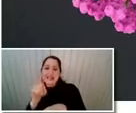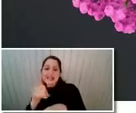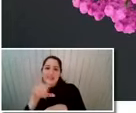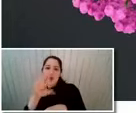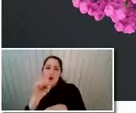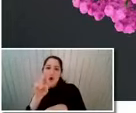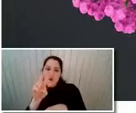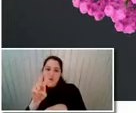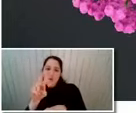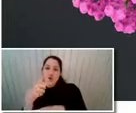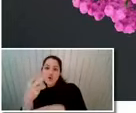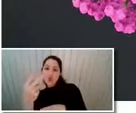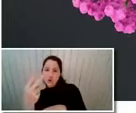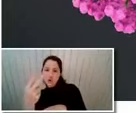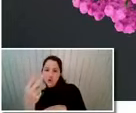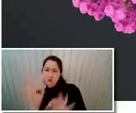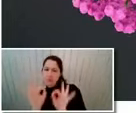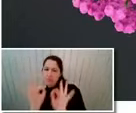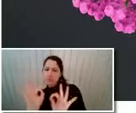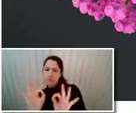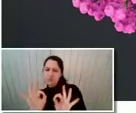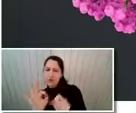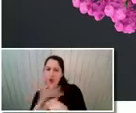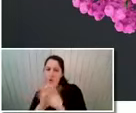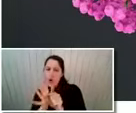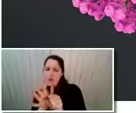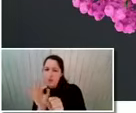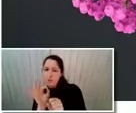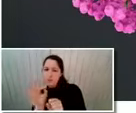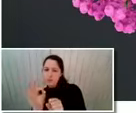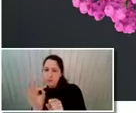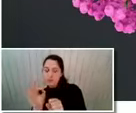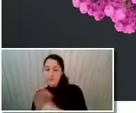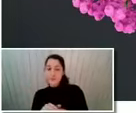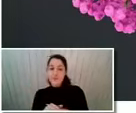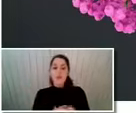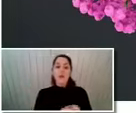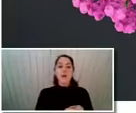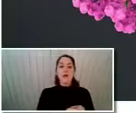en esta pandemia. ¿Qué es lo que tiene este virus? Como veíamos en esa imagen